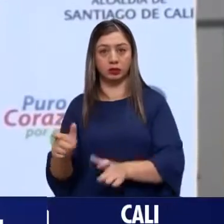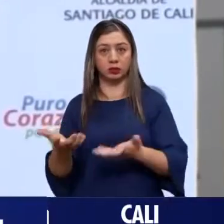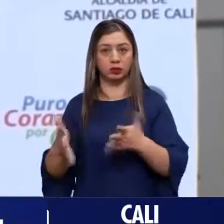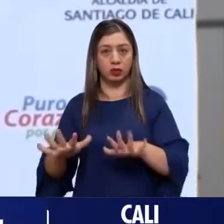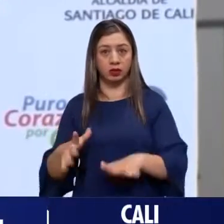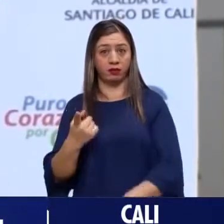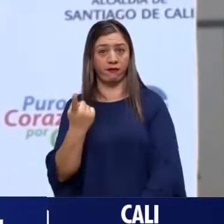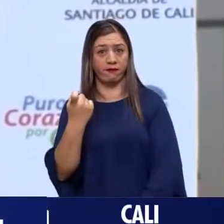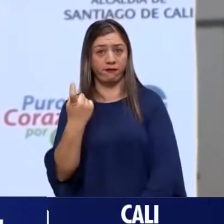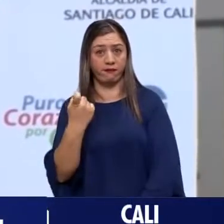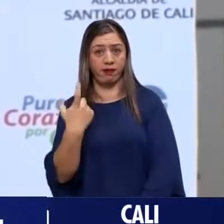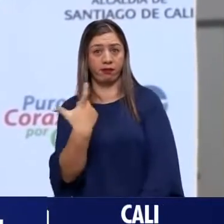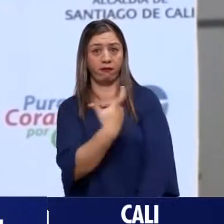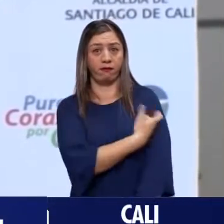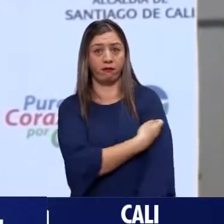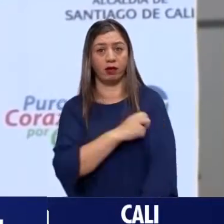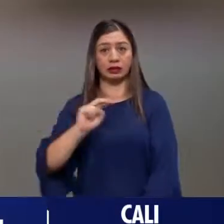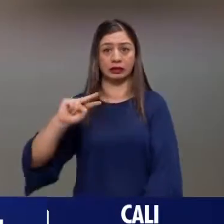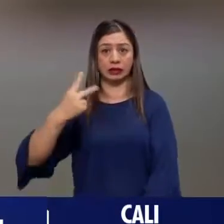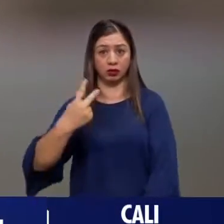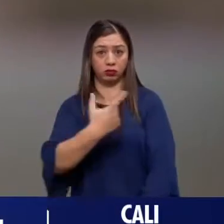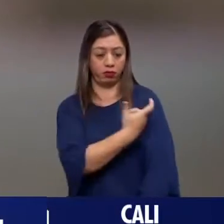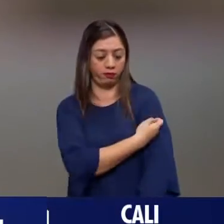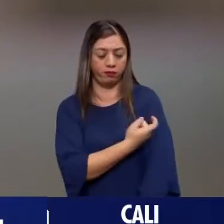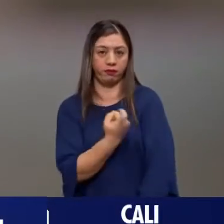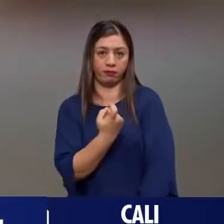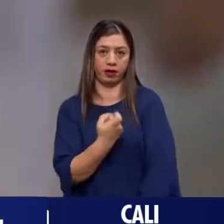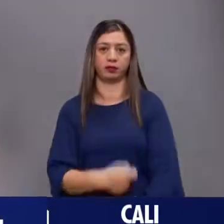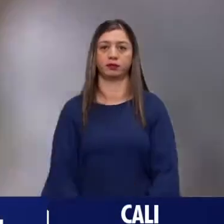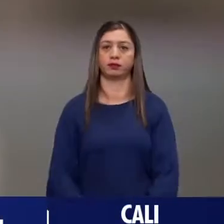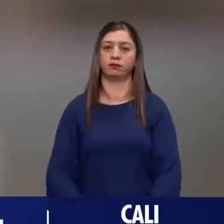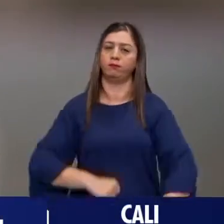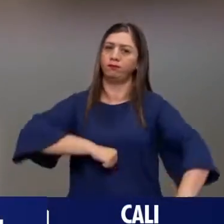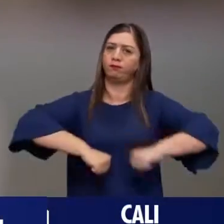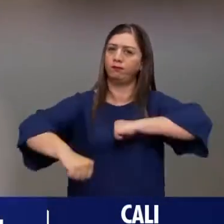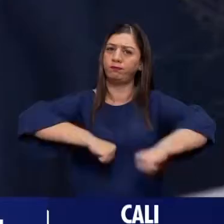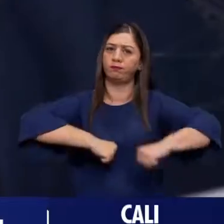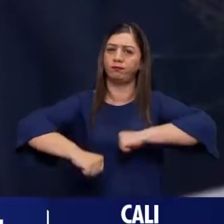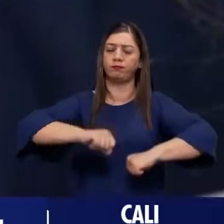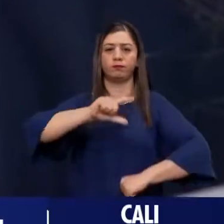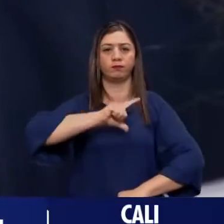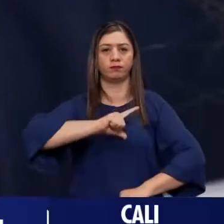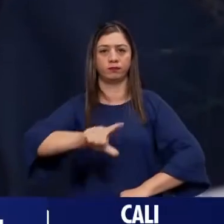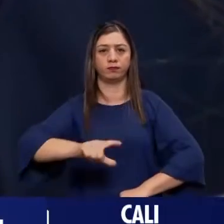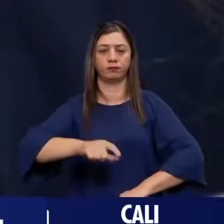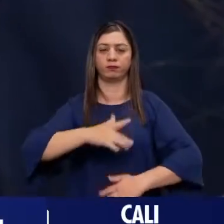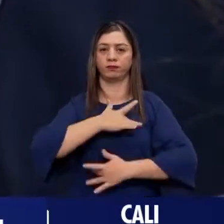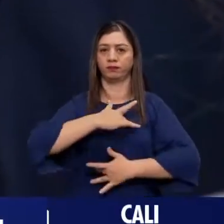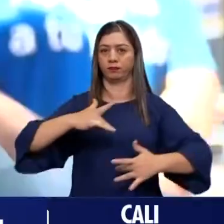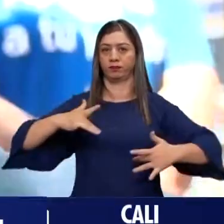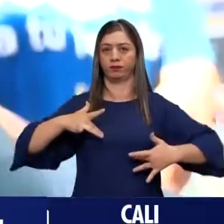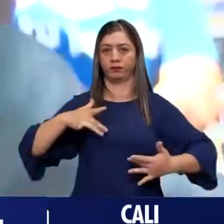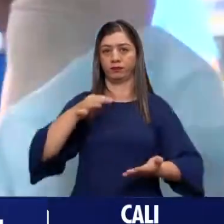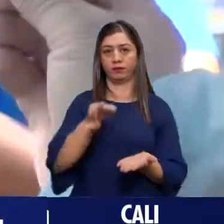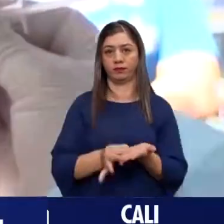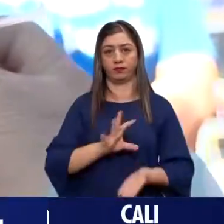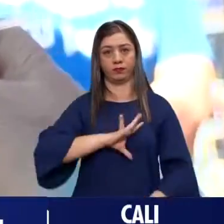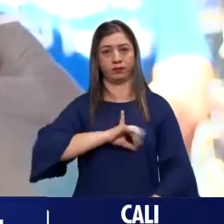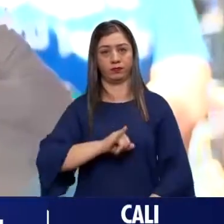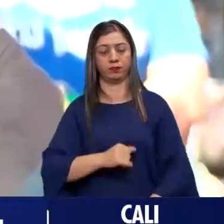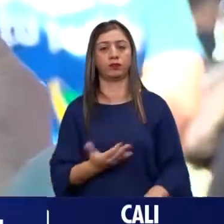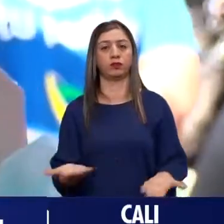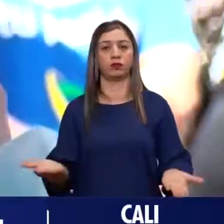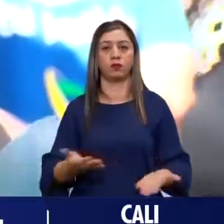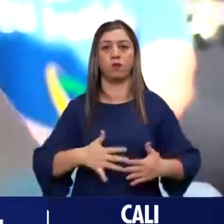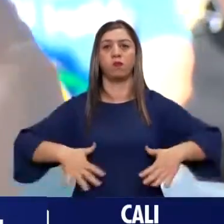que hacen falta de su segunda dosis se vacunen. Las jornadas serán lideradas por la Red de Salud Municipal en lugares